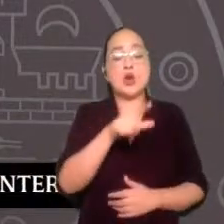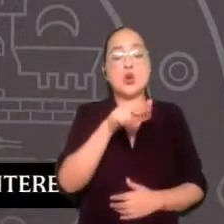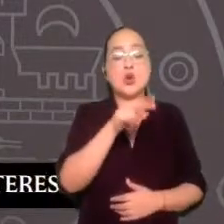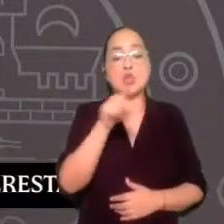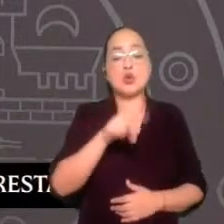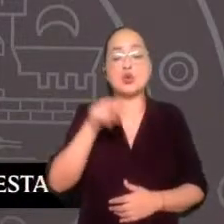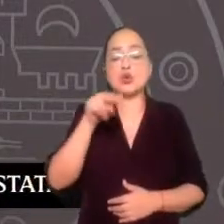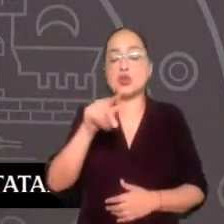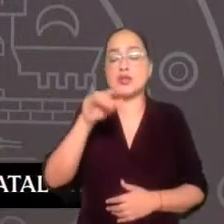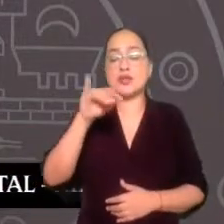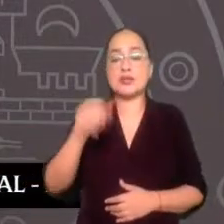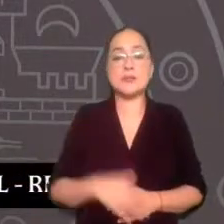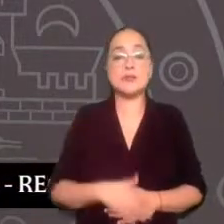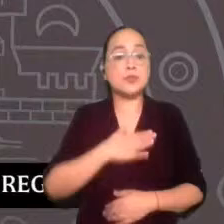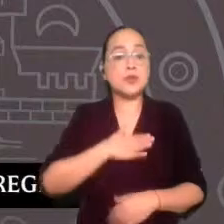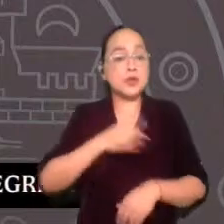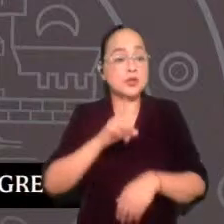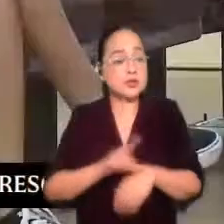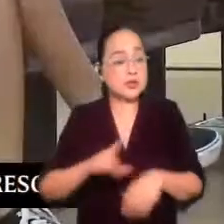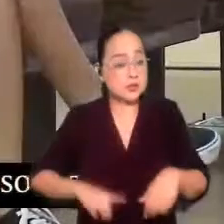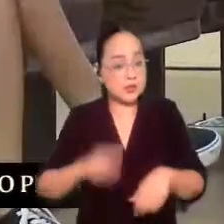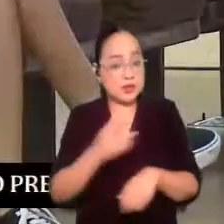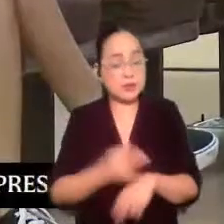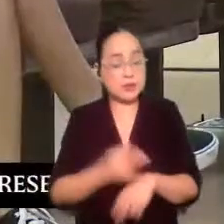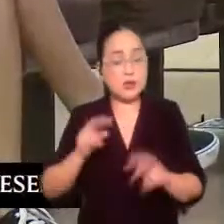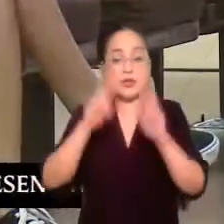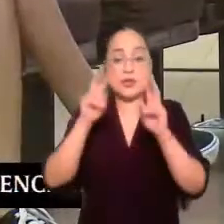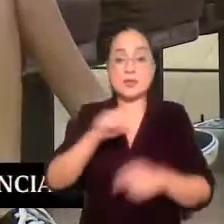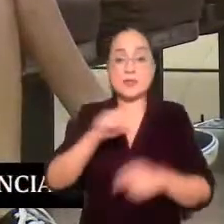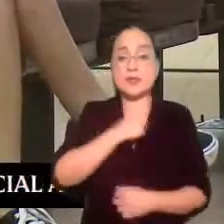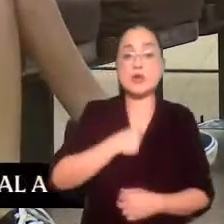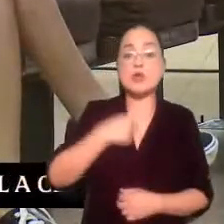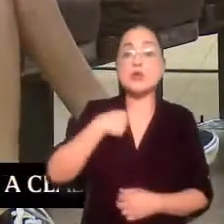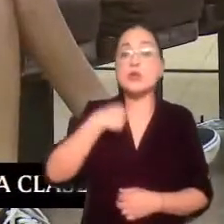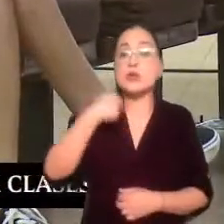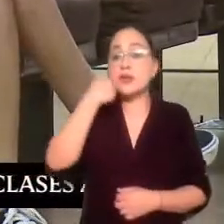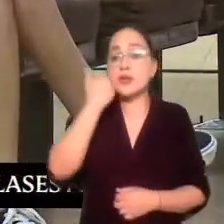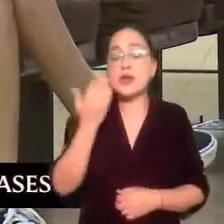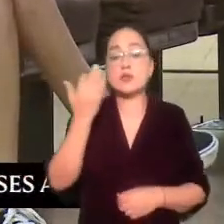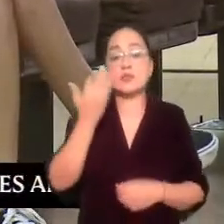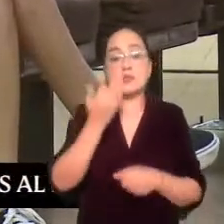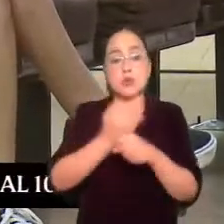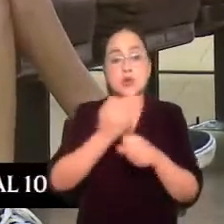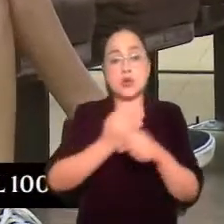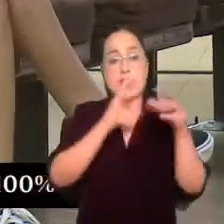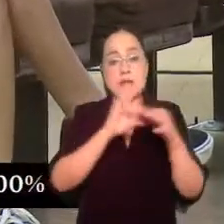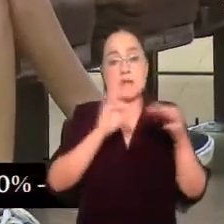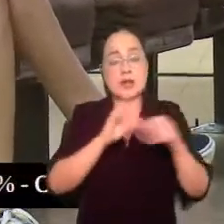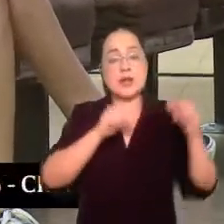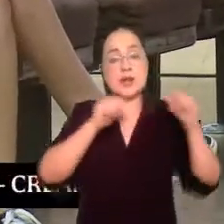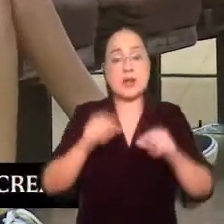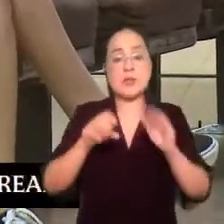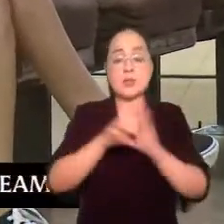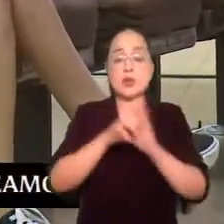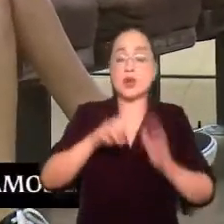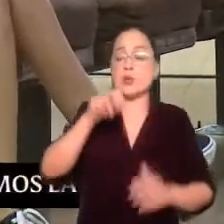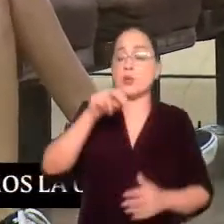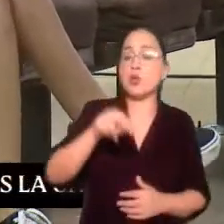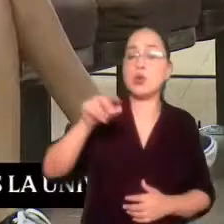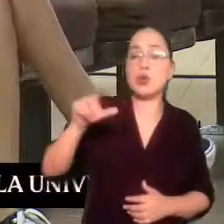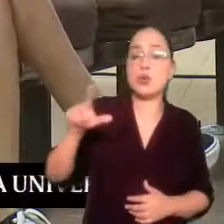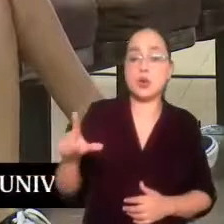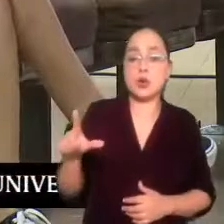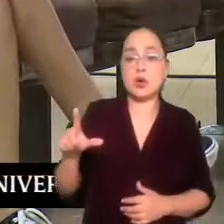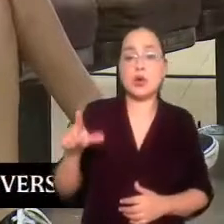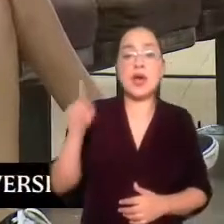Muy buenos días, gobernador. En el tema de salud, me gustaría saber, en el caso, por ejemplo, de Nuevo León, anunciaron que ya era